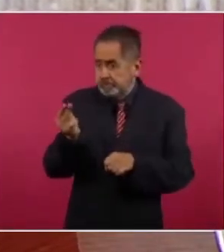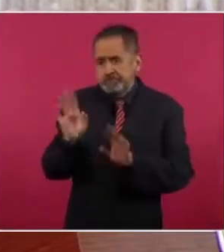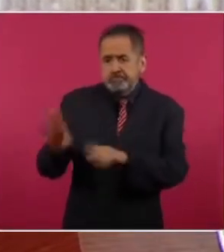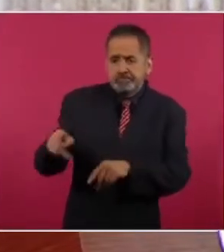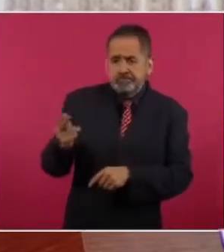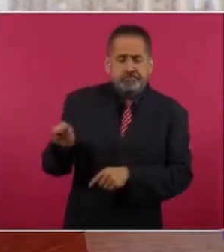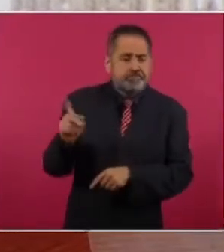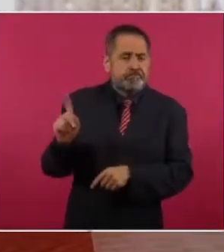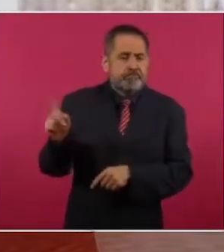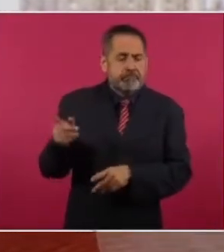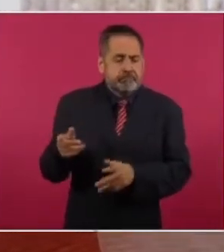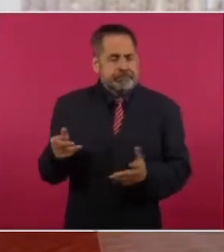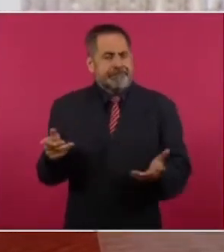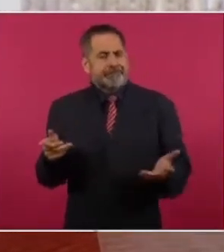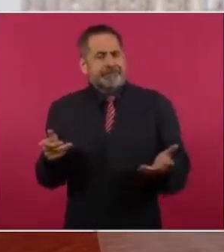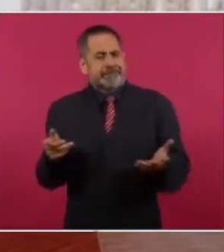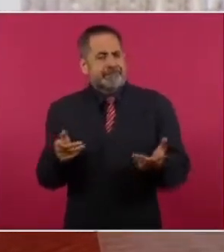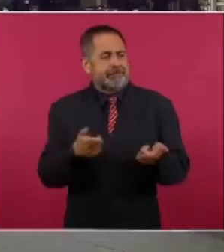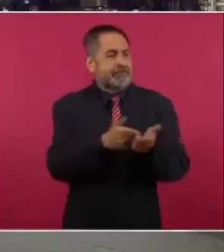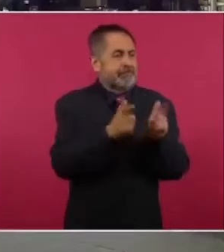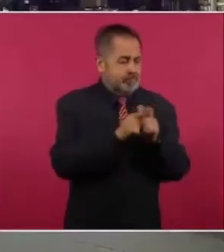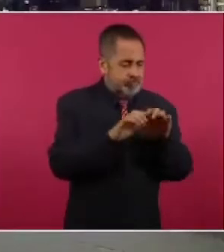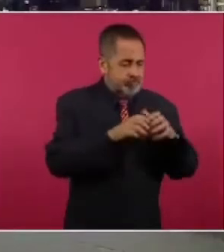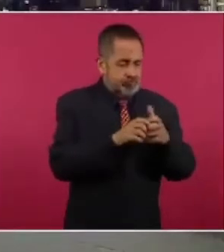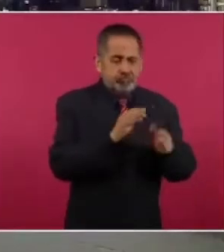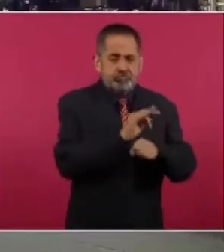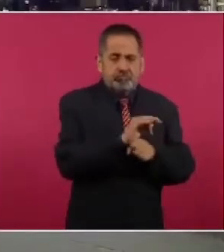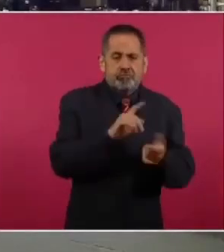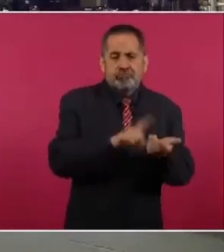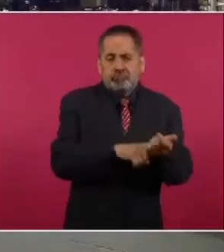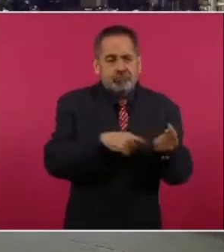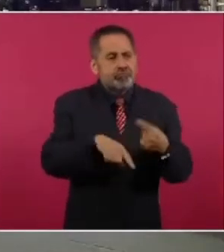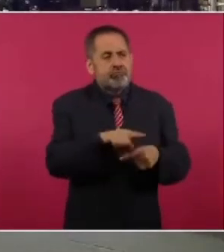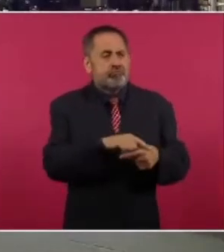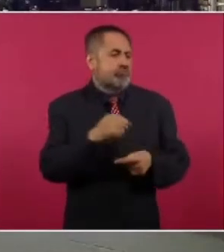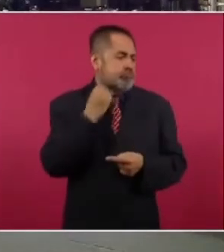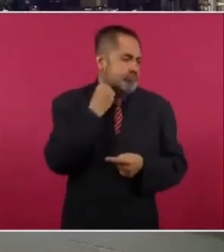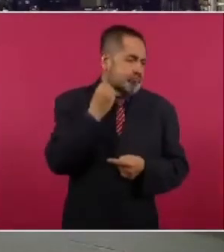Entonces eso es una burbuja, son los abogados,